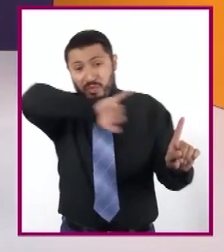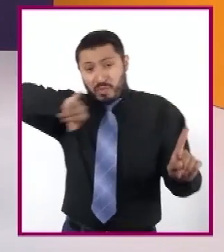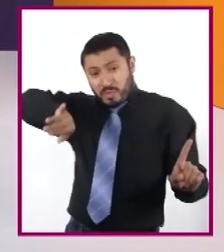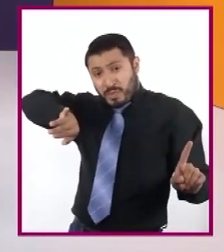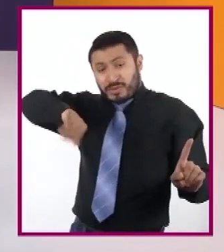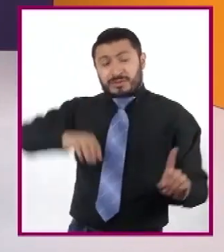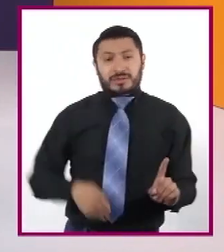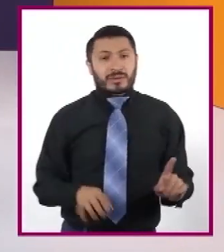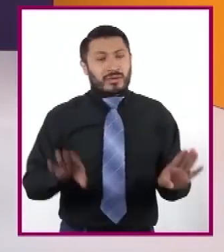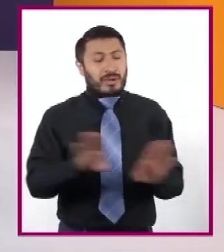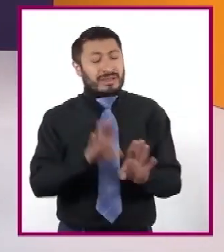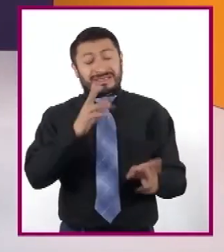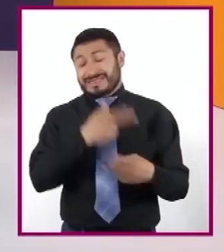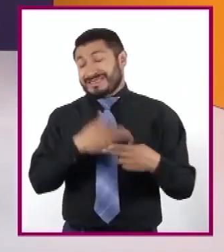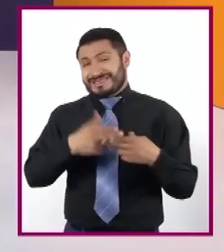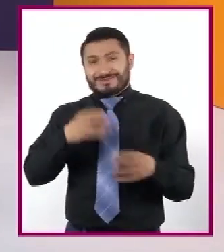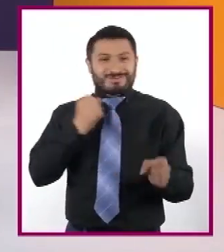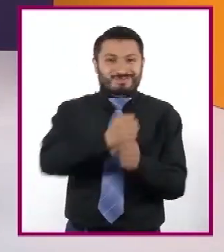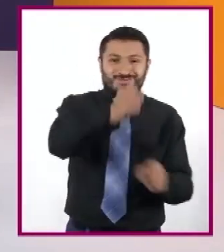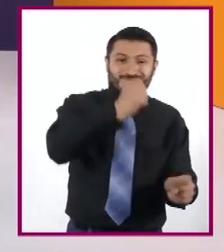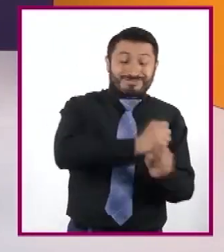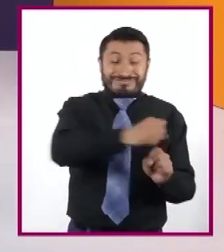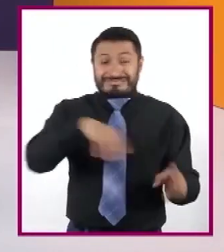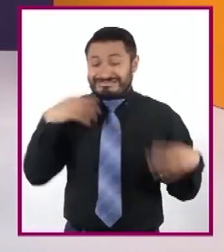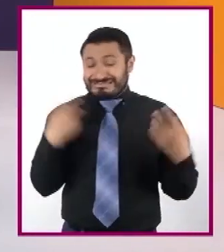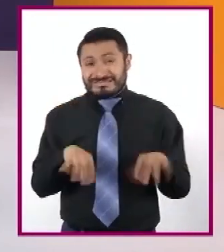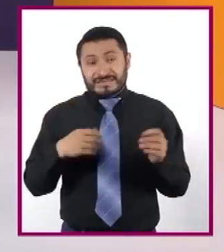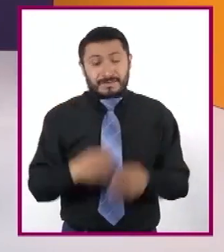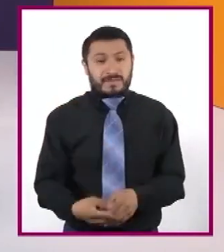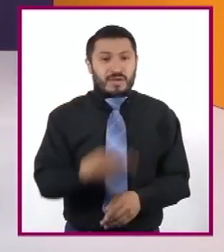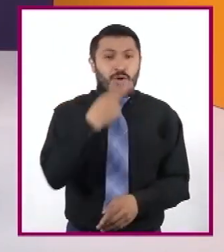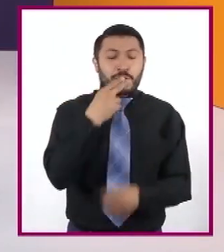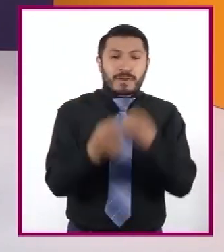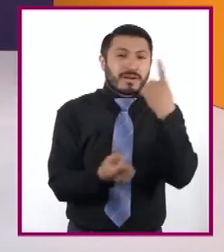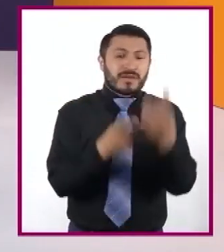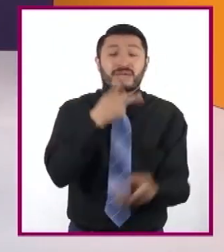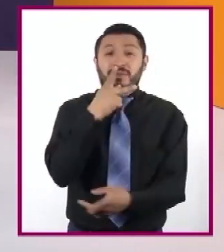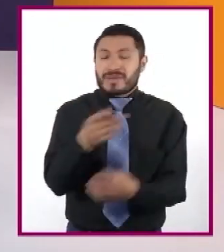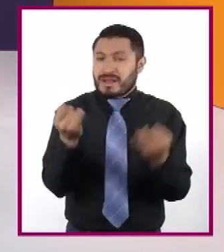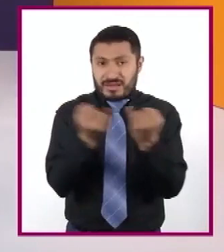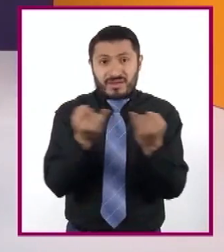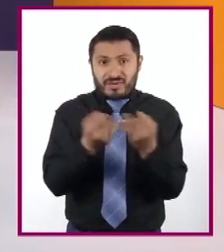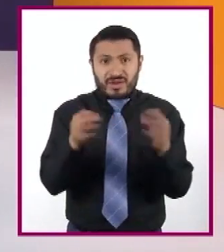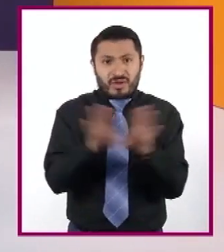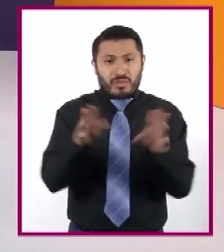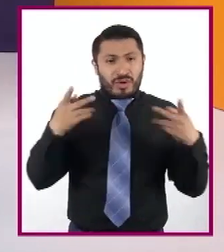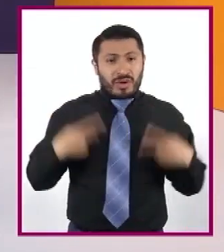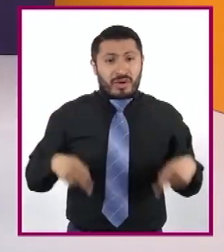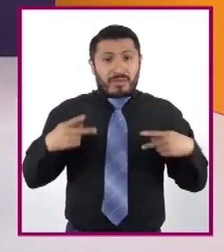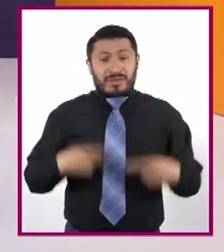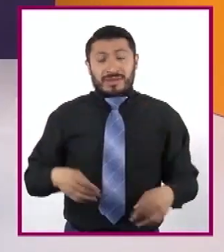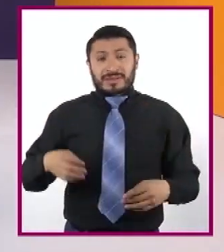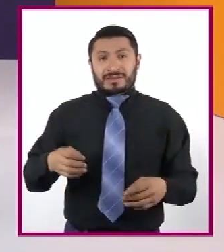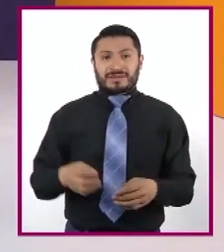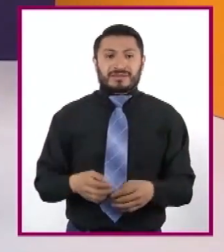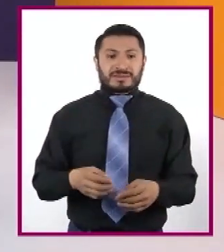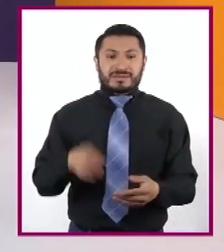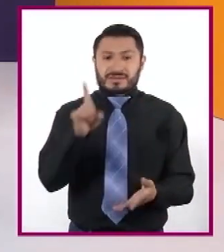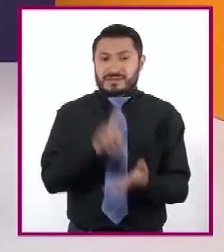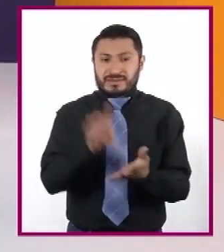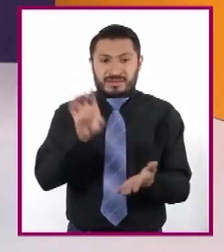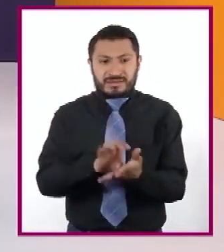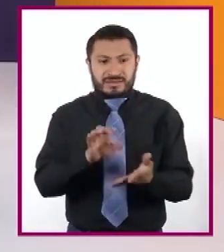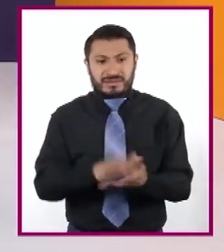hasta la violencia física. También el uso de ciertas palabras para hablar de gente con capacidades especiales. Por